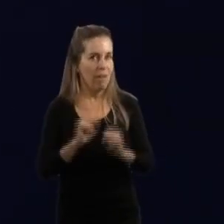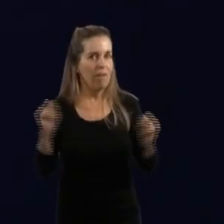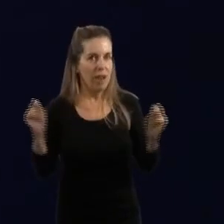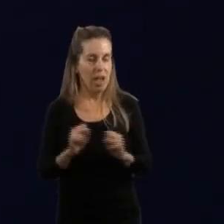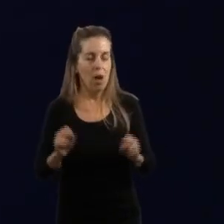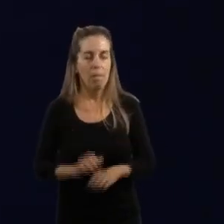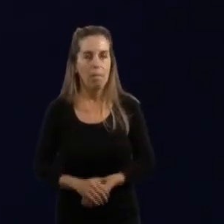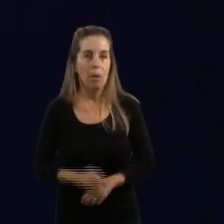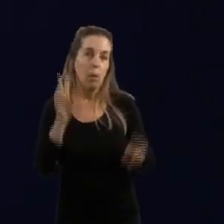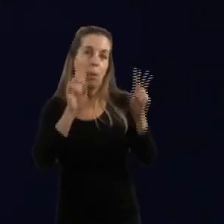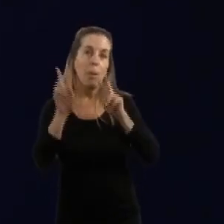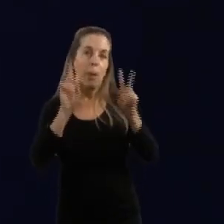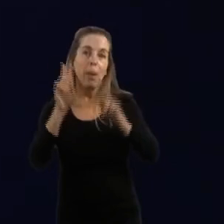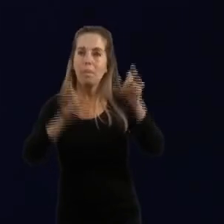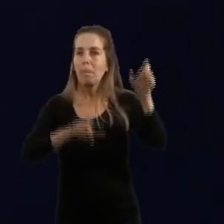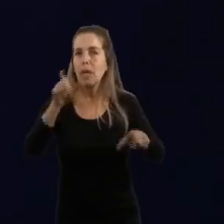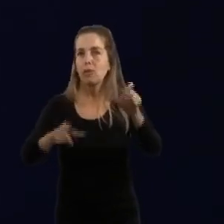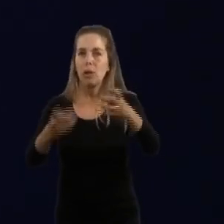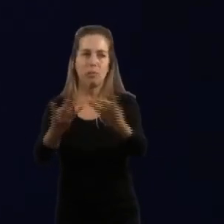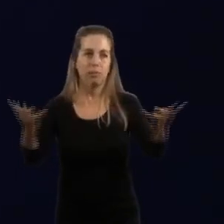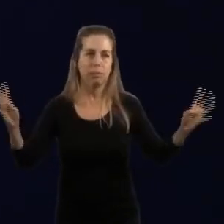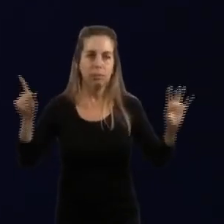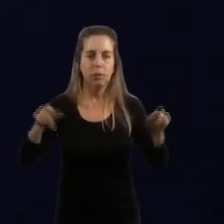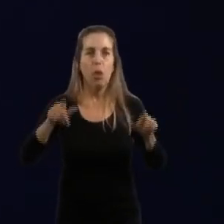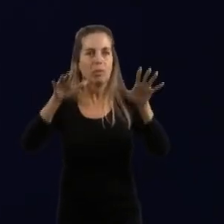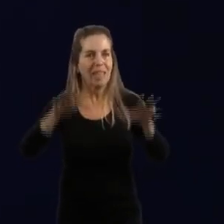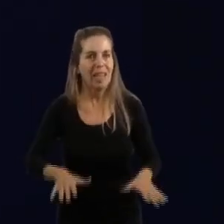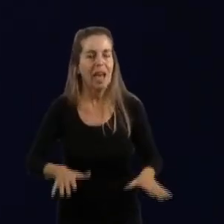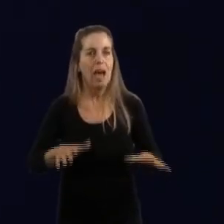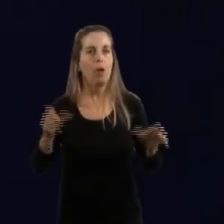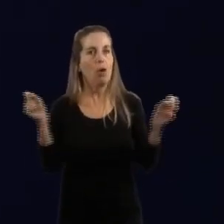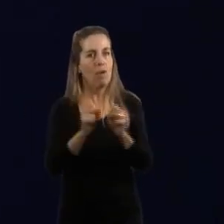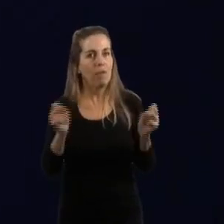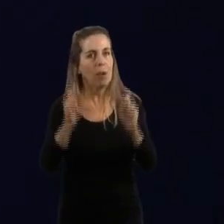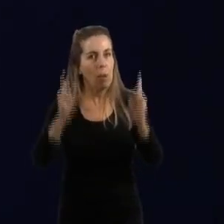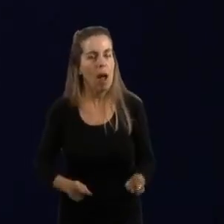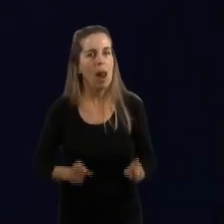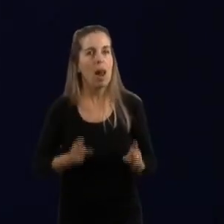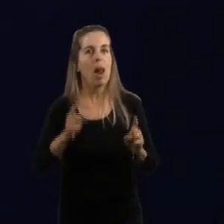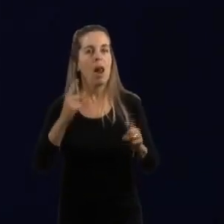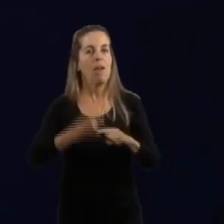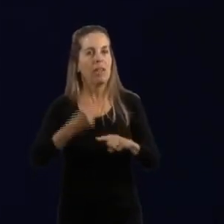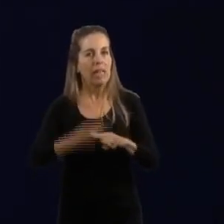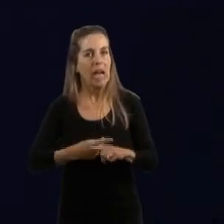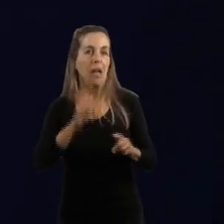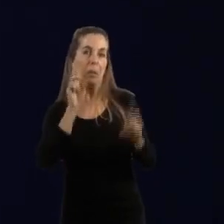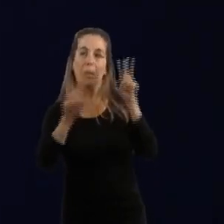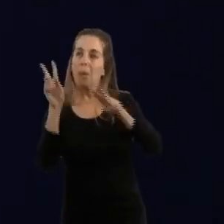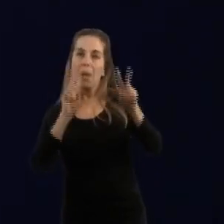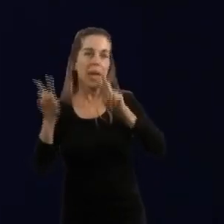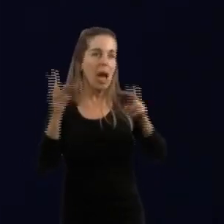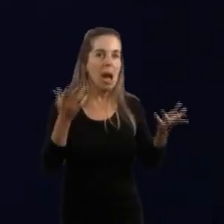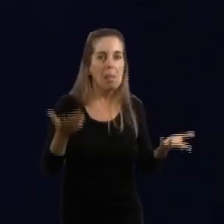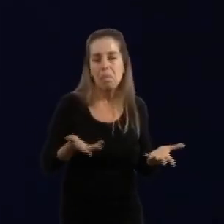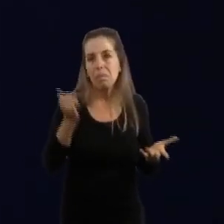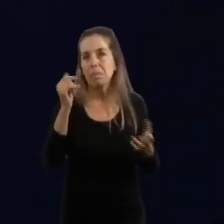mano, y la gente la verdad es que se quedó durante todo el desfile y hasta último momento se los veía de lo que uno podía ver y de lo